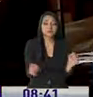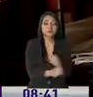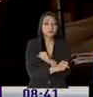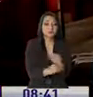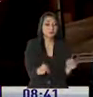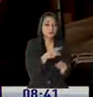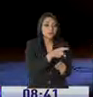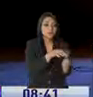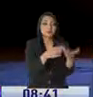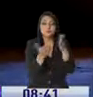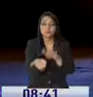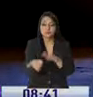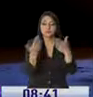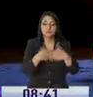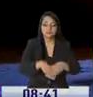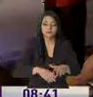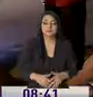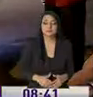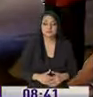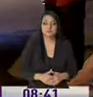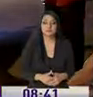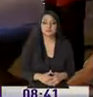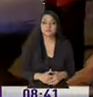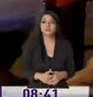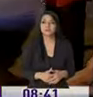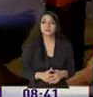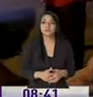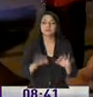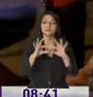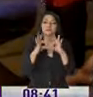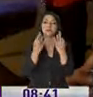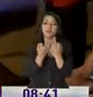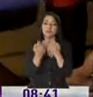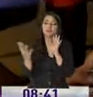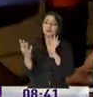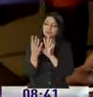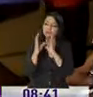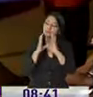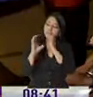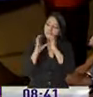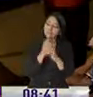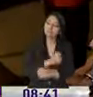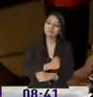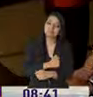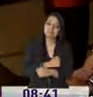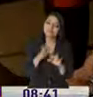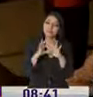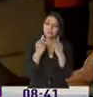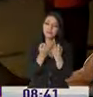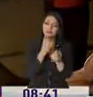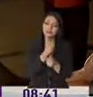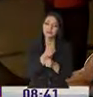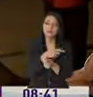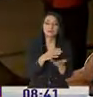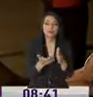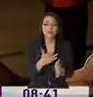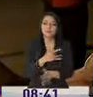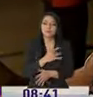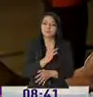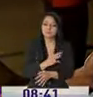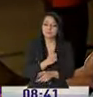este había fallecido. Estamos conversando con los familiares, nos solidarizamos con la familia porque es un momento doloroso y en